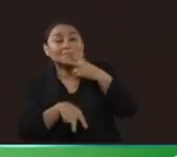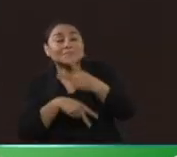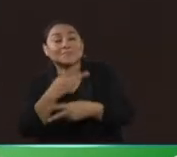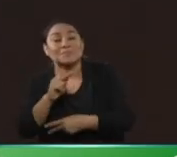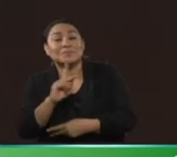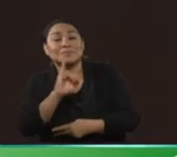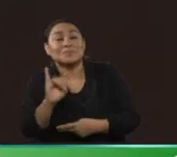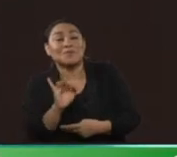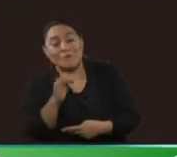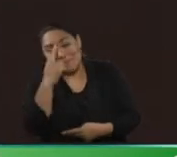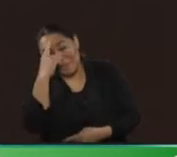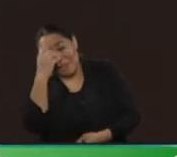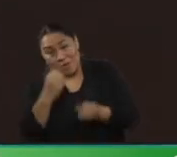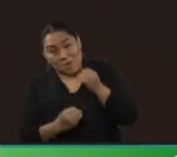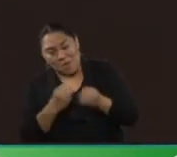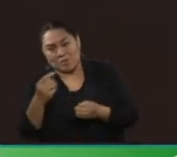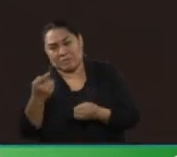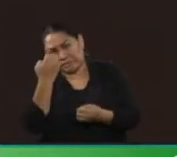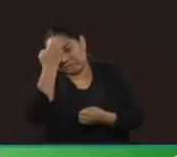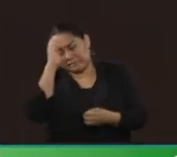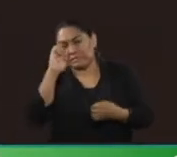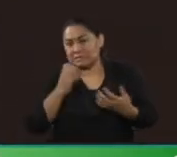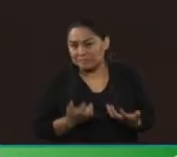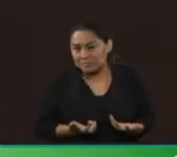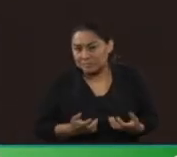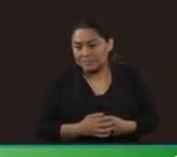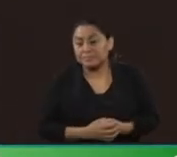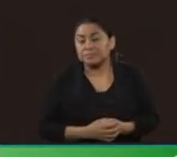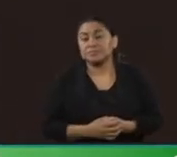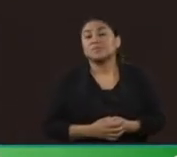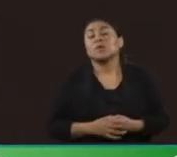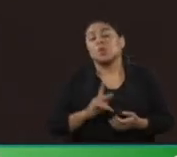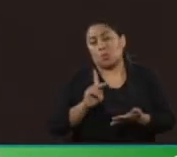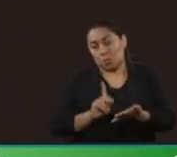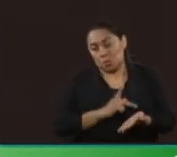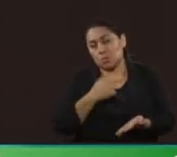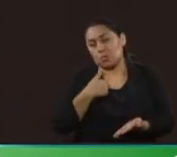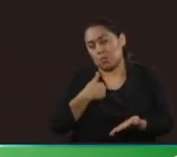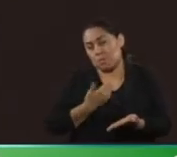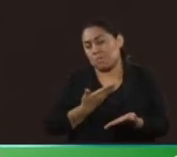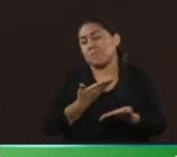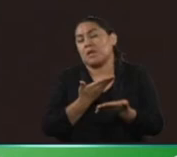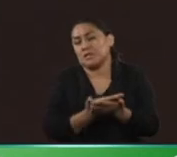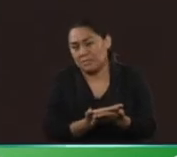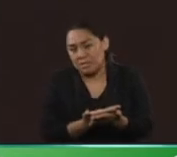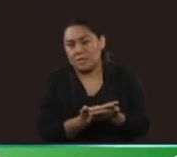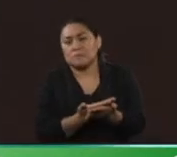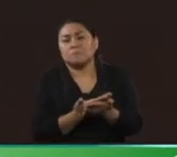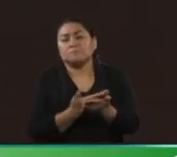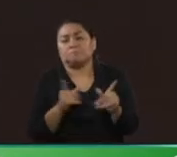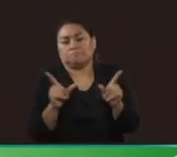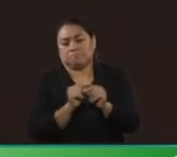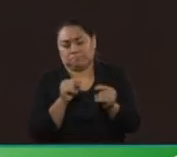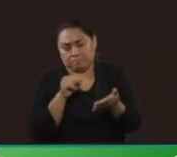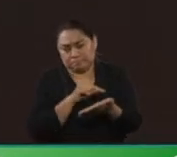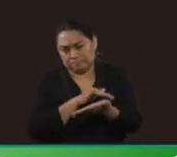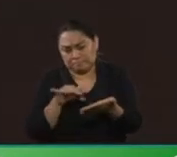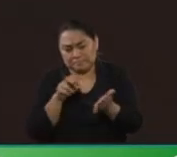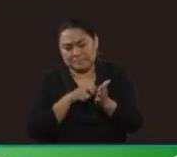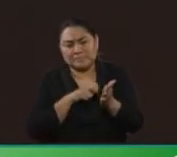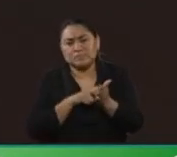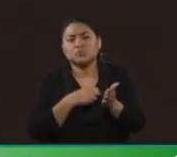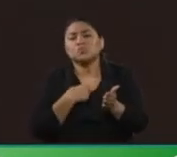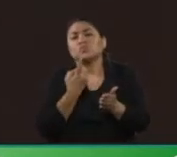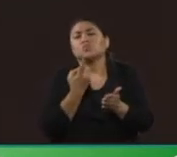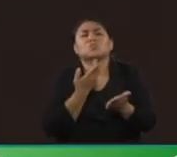judicial en busca de Justicia presento de nuevo esta esta reserva para excluir